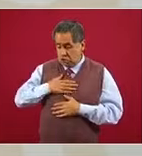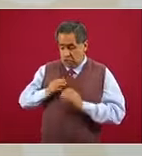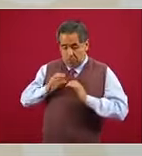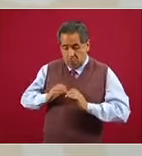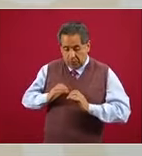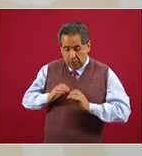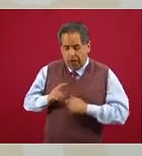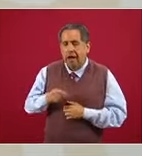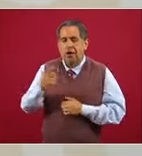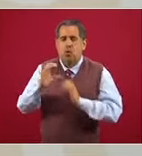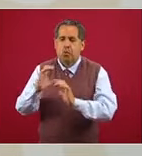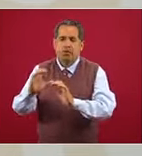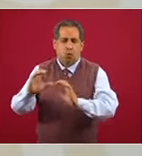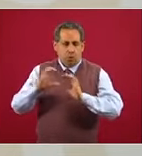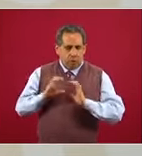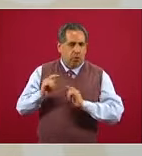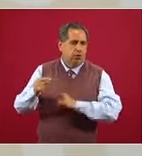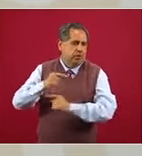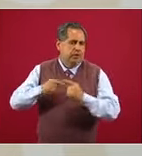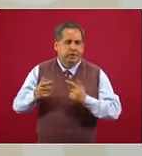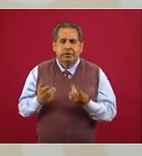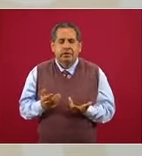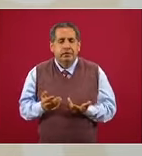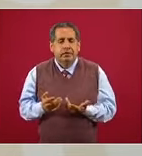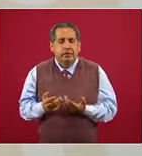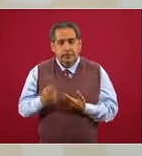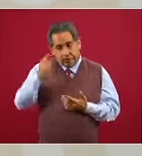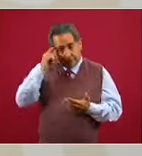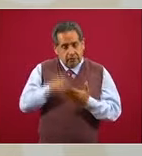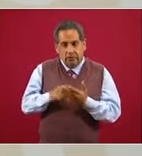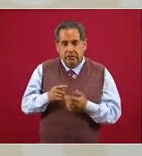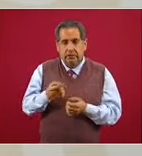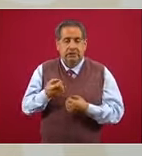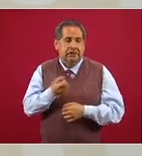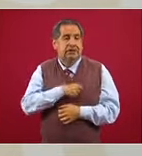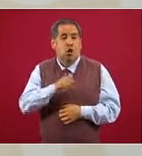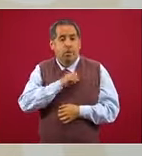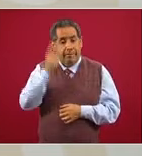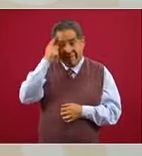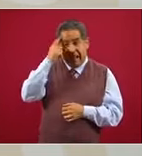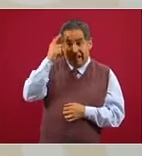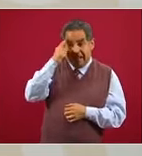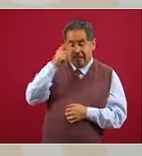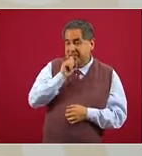cuidamos, vamos a cuidar a los demás. Creo que la salud mental también